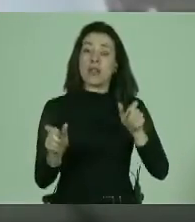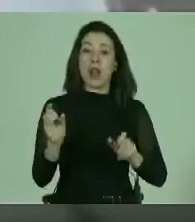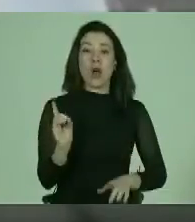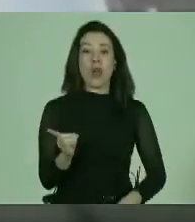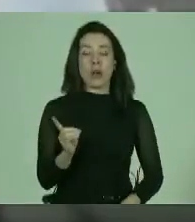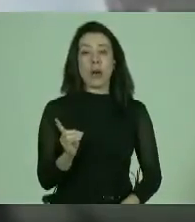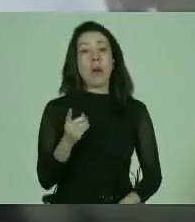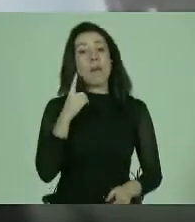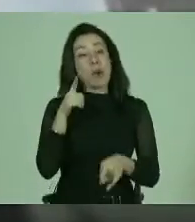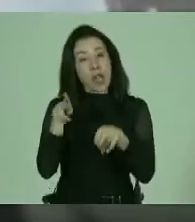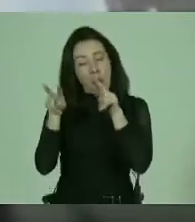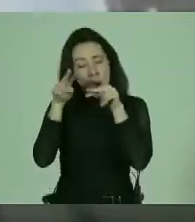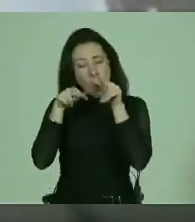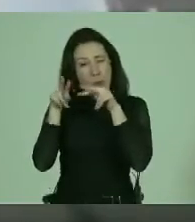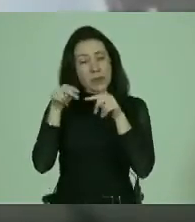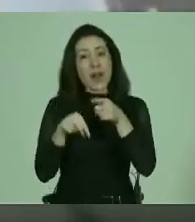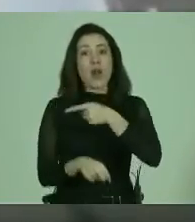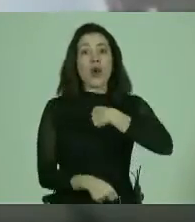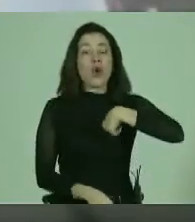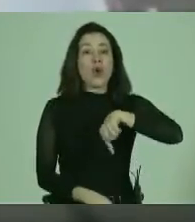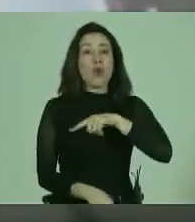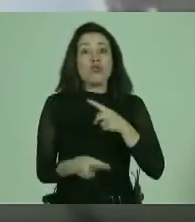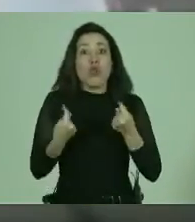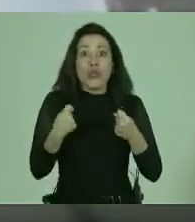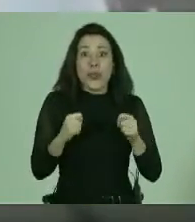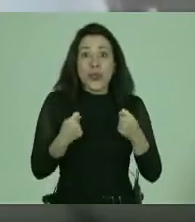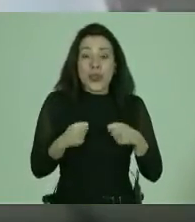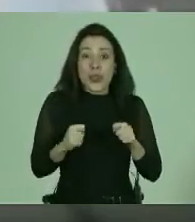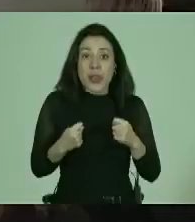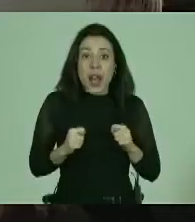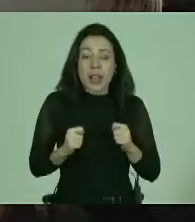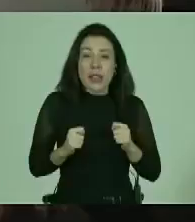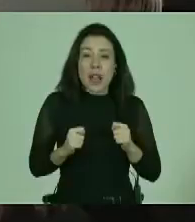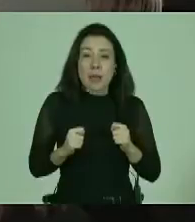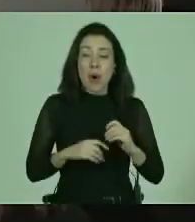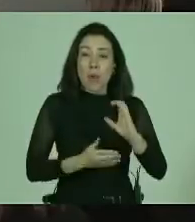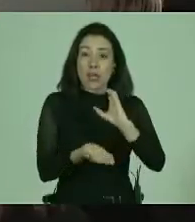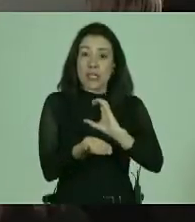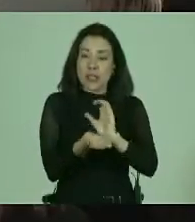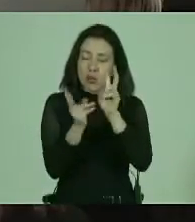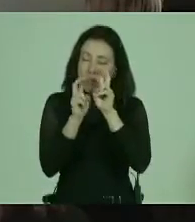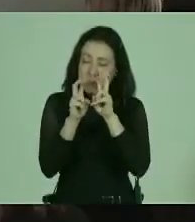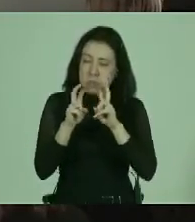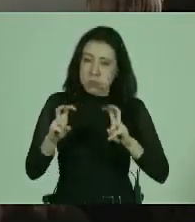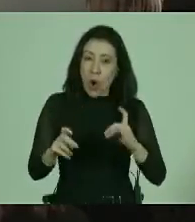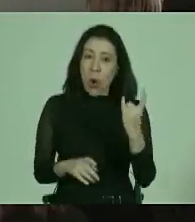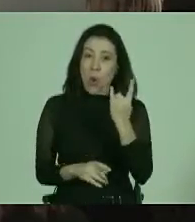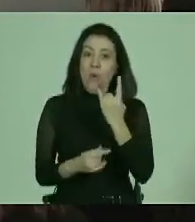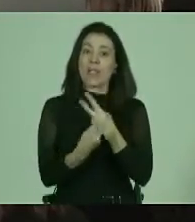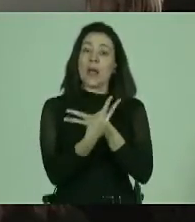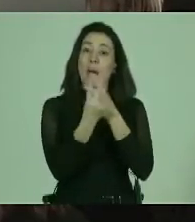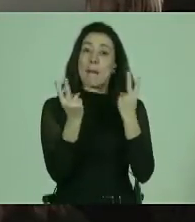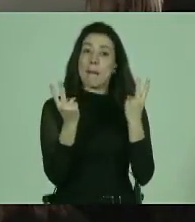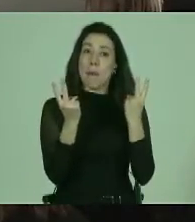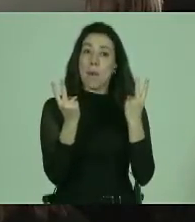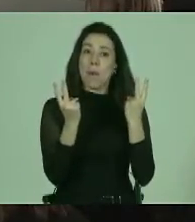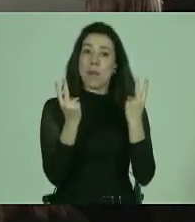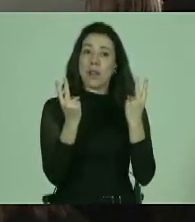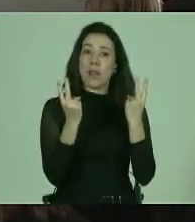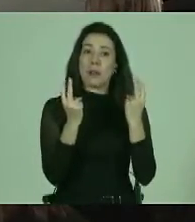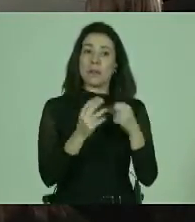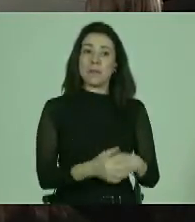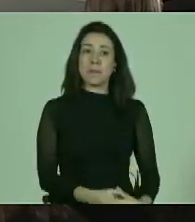porque en el observatorio nosotros intentamos como centro de investigación de una universidad pública que